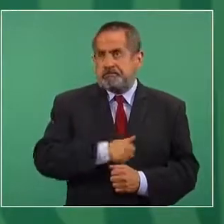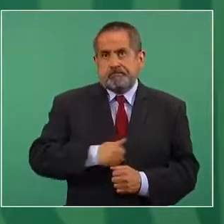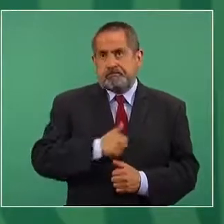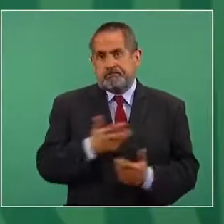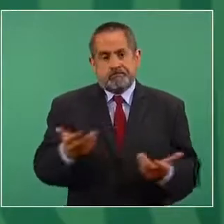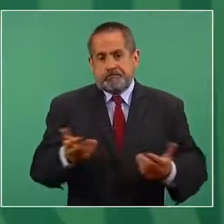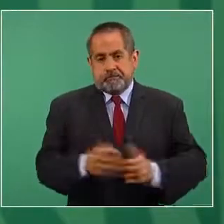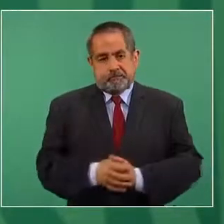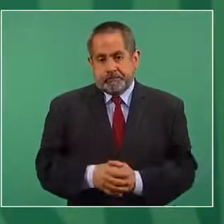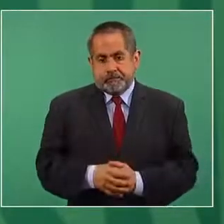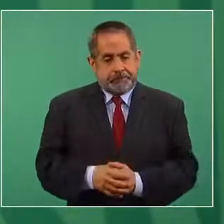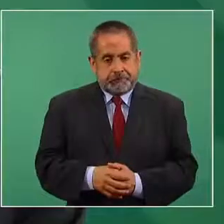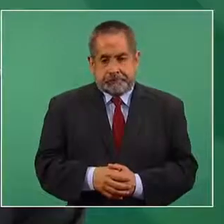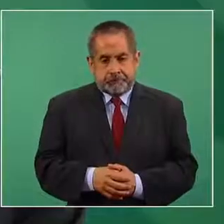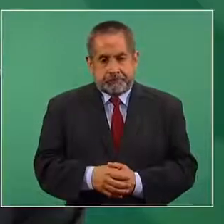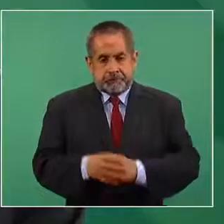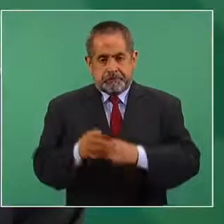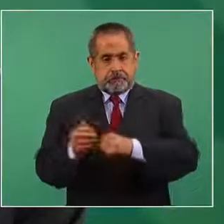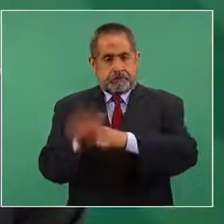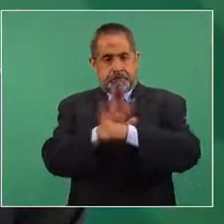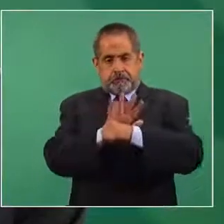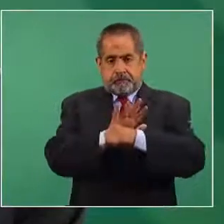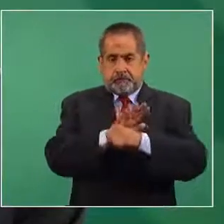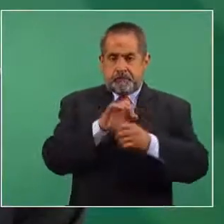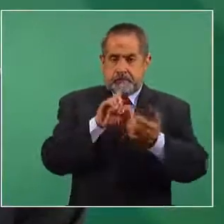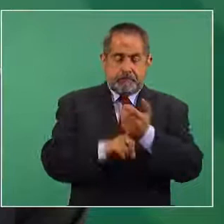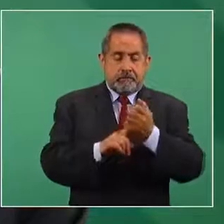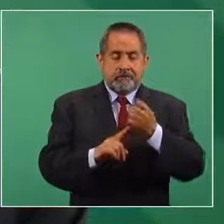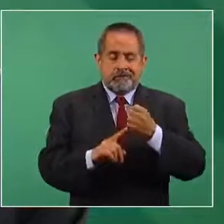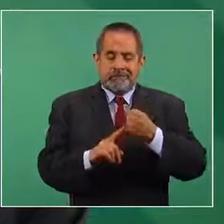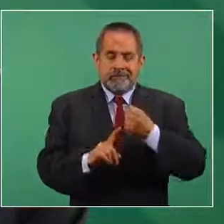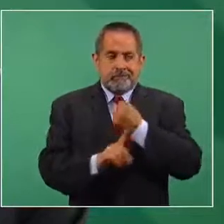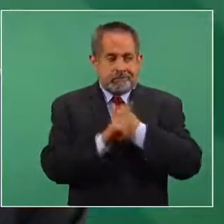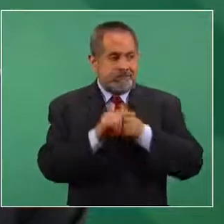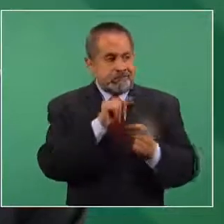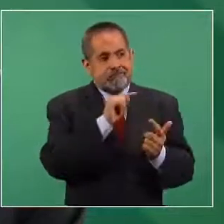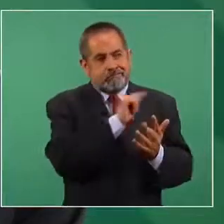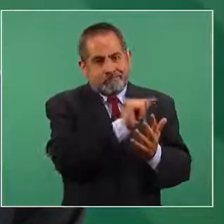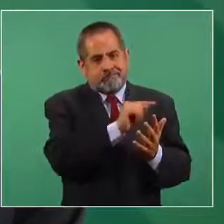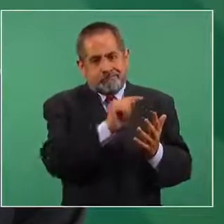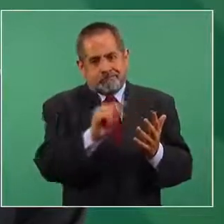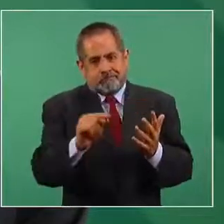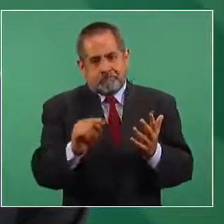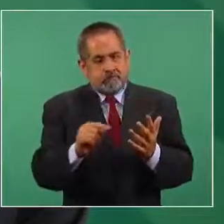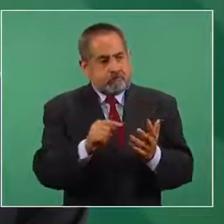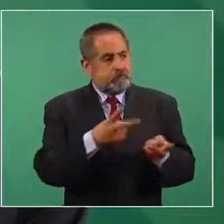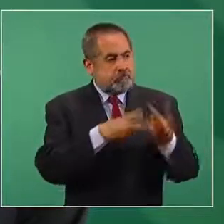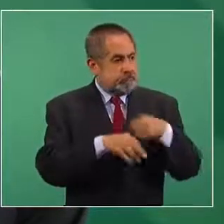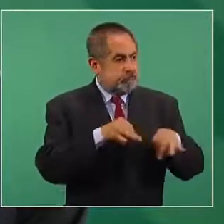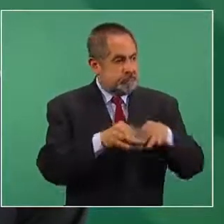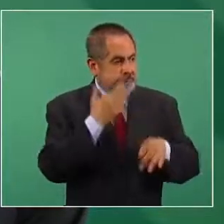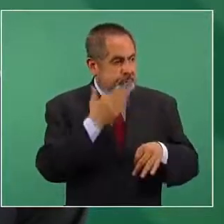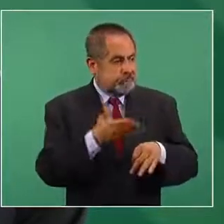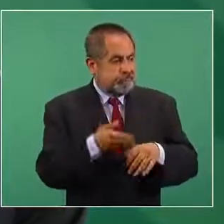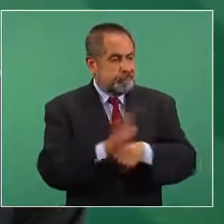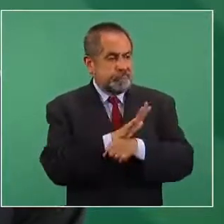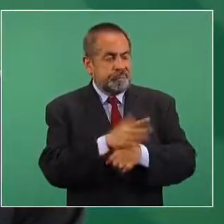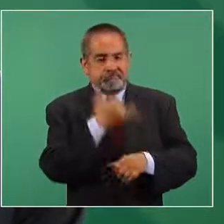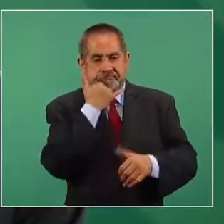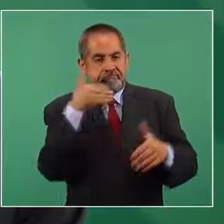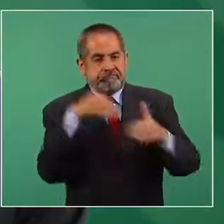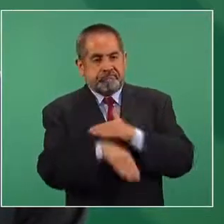desgraciadamente la pandemia afectó a sectores productivos